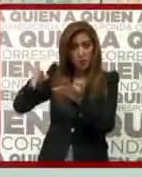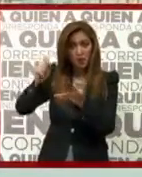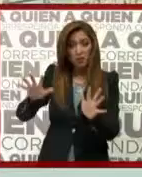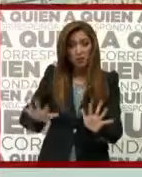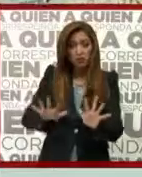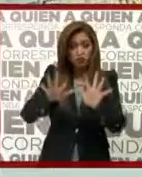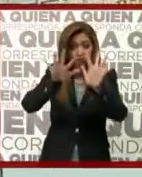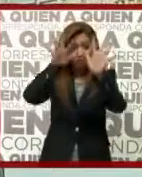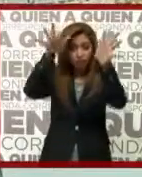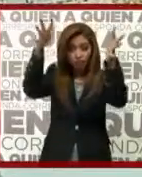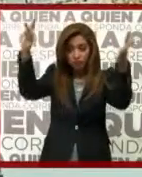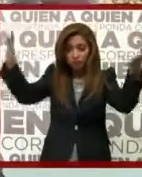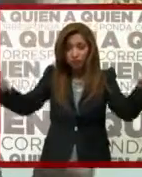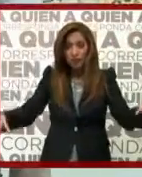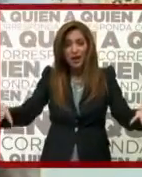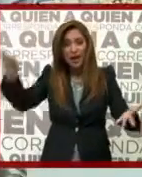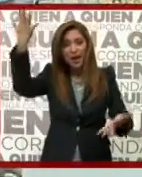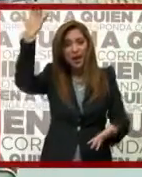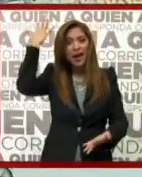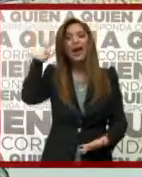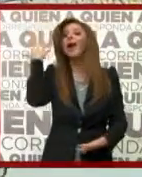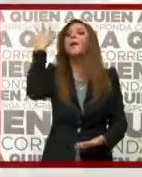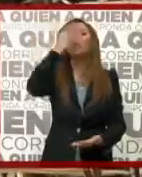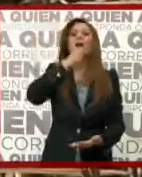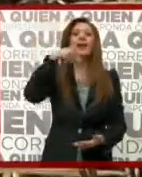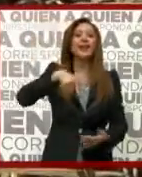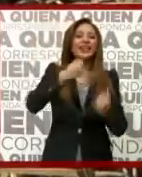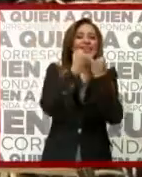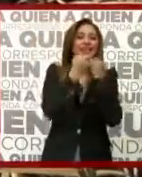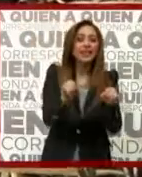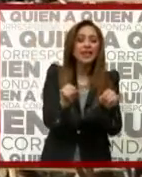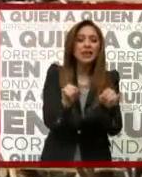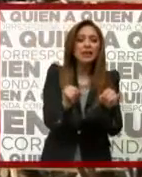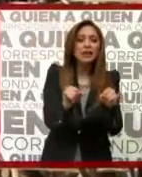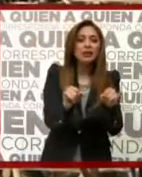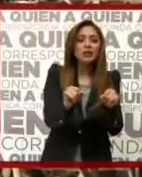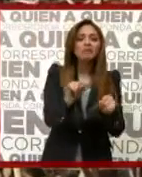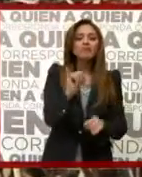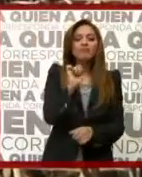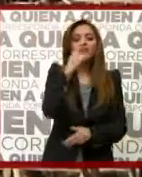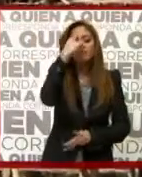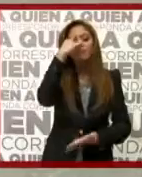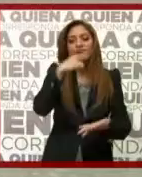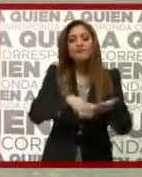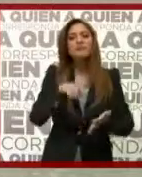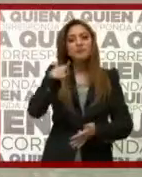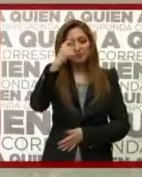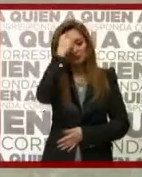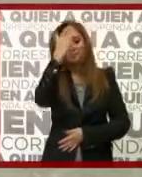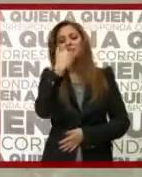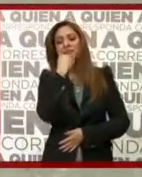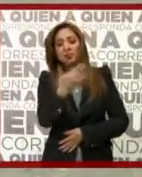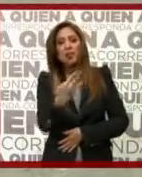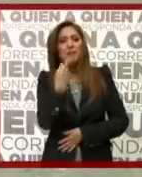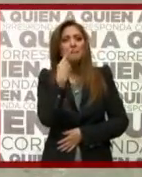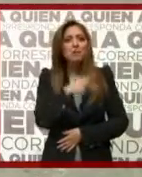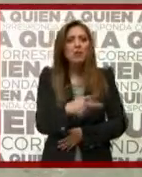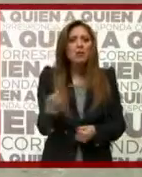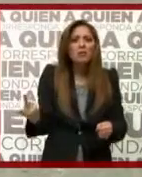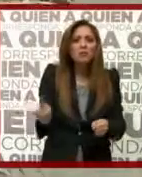tan bonitas que se veían bien bonito cuando se inauguró esto. Sí, me imagino, porque es una muy buena idea. Pero no sé qué les